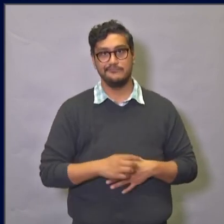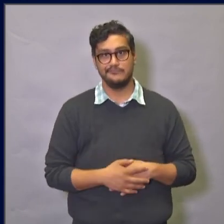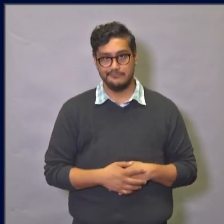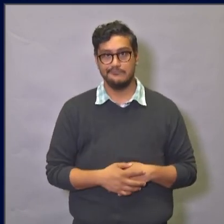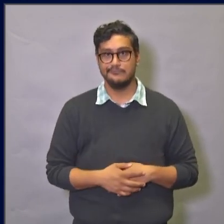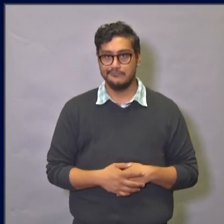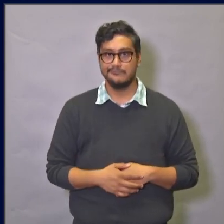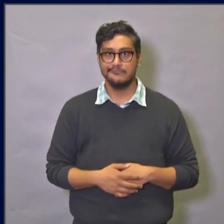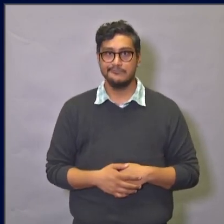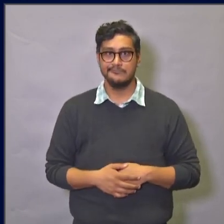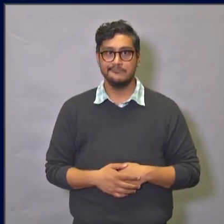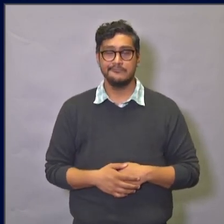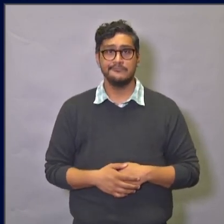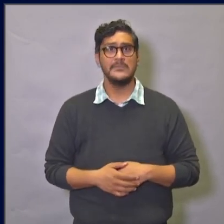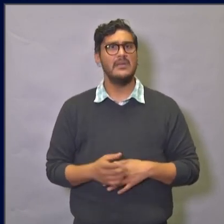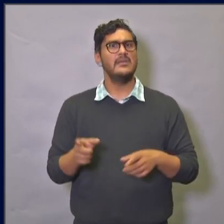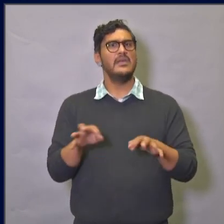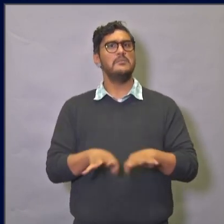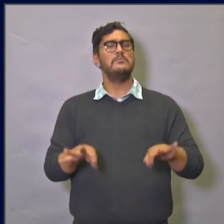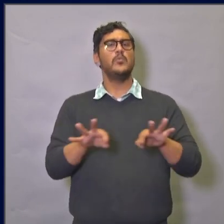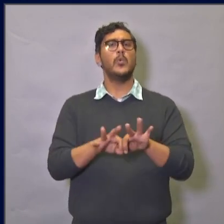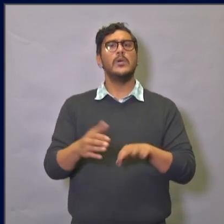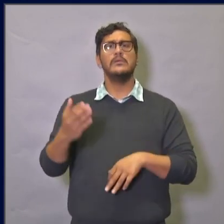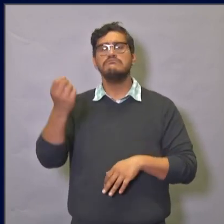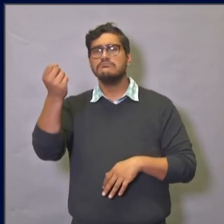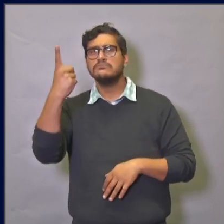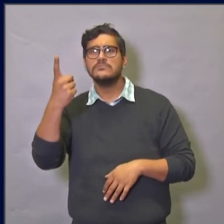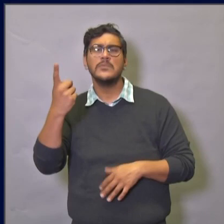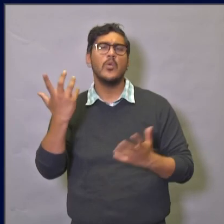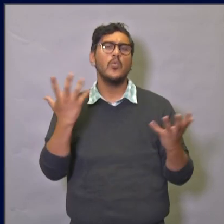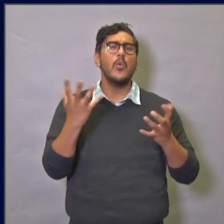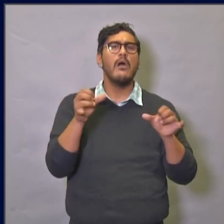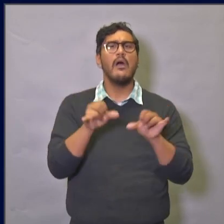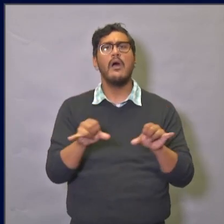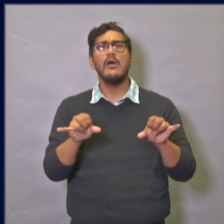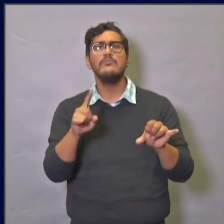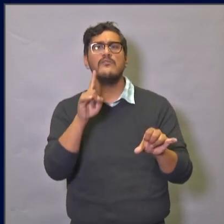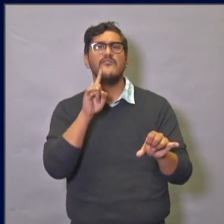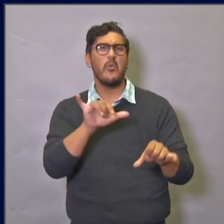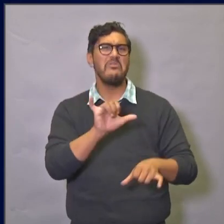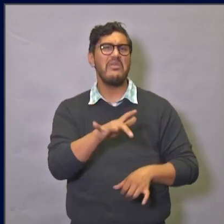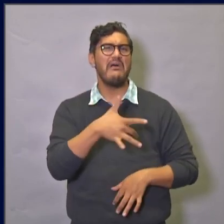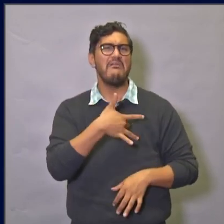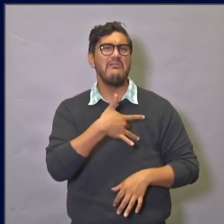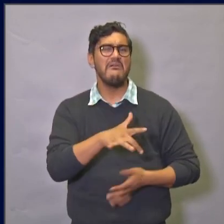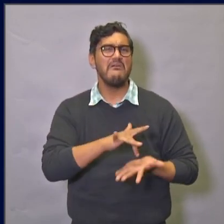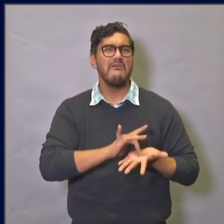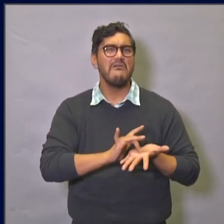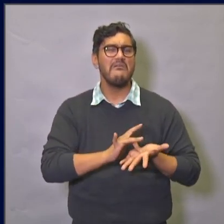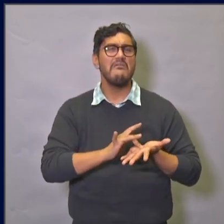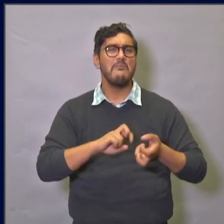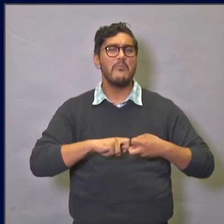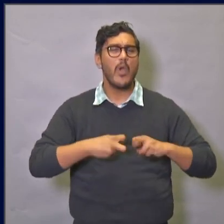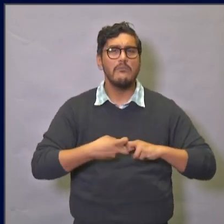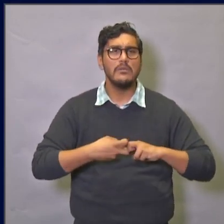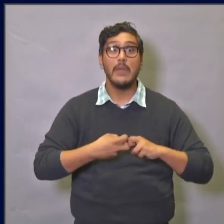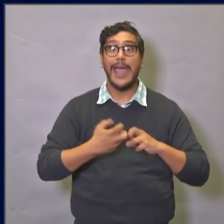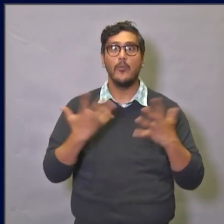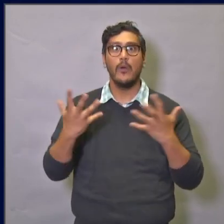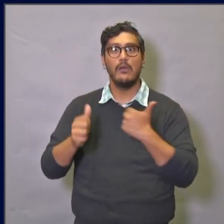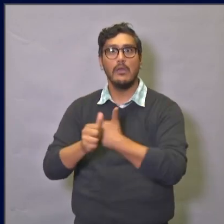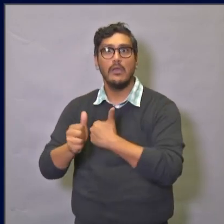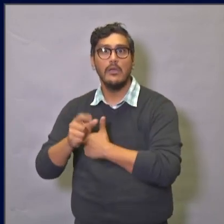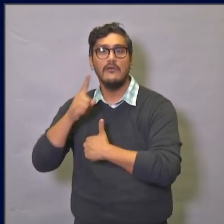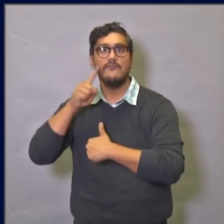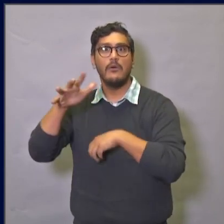Es importante comprender cuán comunes son las condiciones delicadas de salud y los factores de riesgo en todo el condado